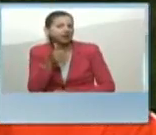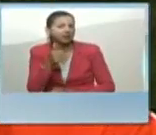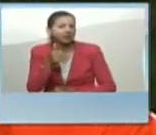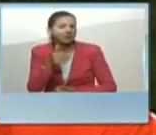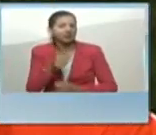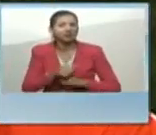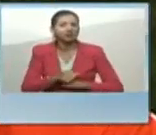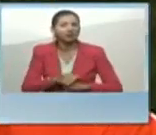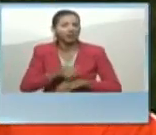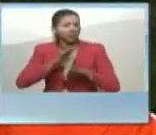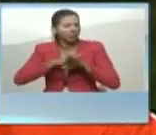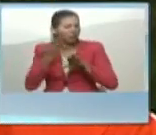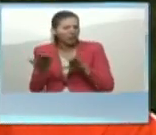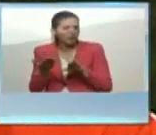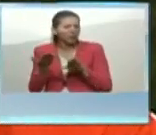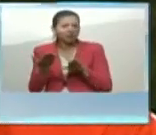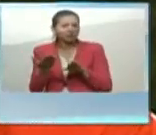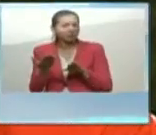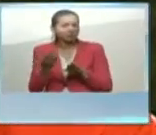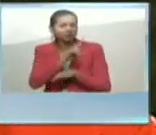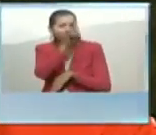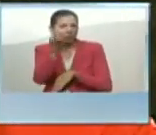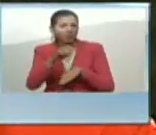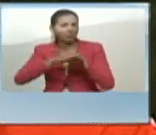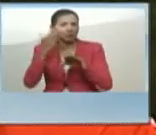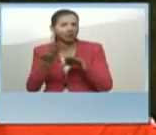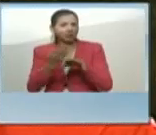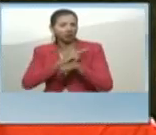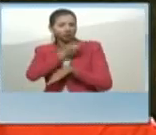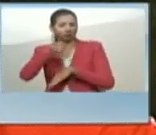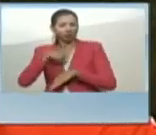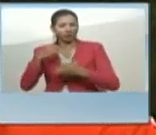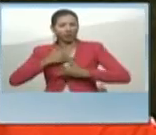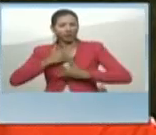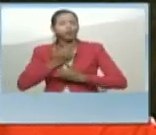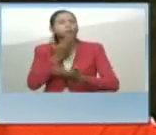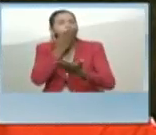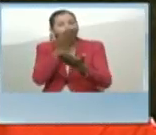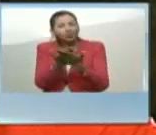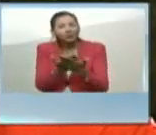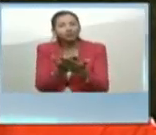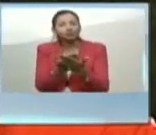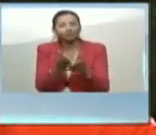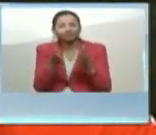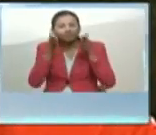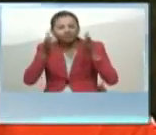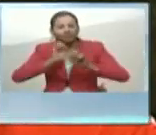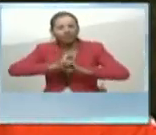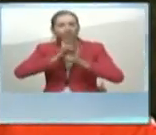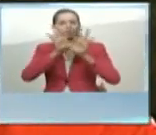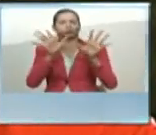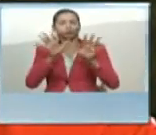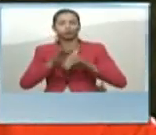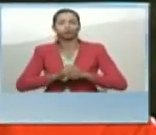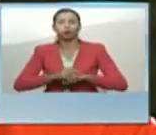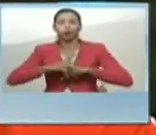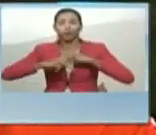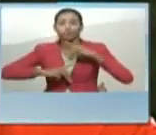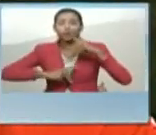¿Y por qué nosotros no nos planteamos con mucha contundencia ir a un